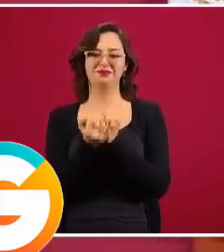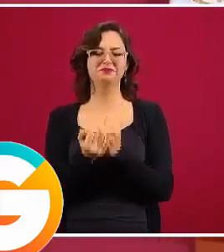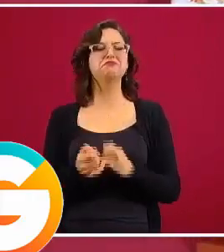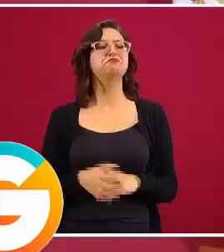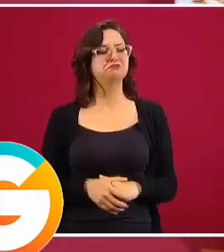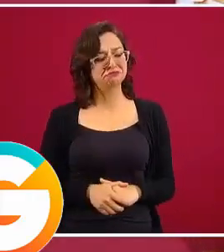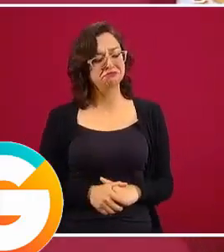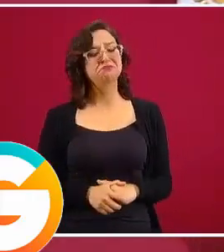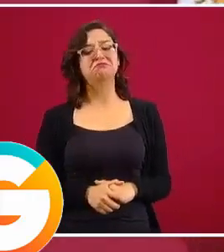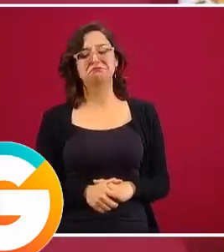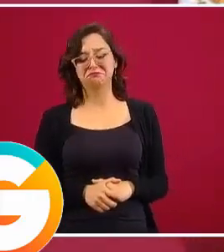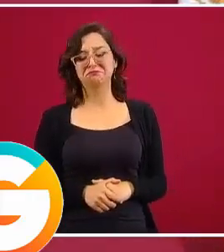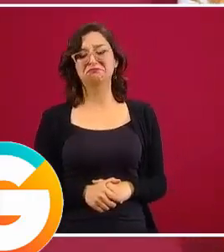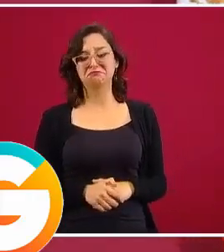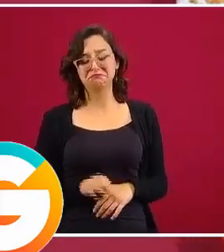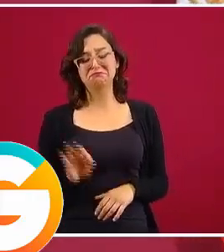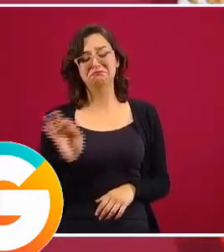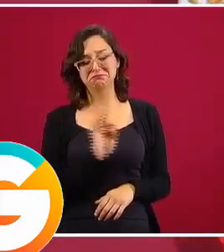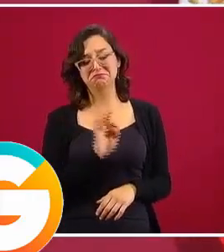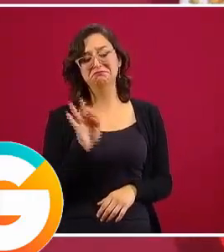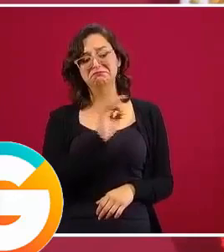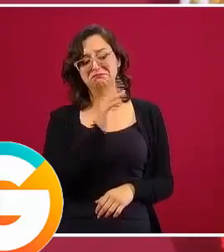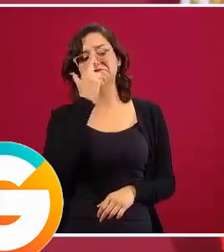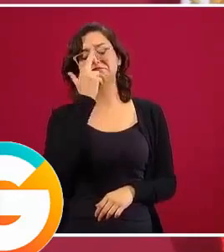Sí, puede ser.